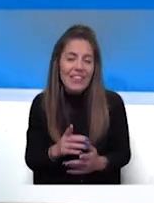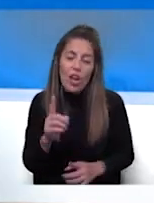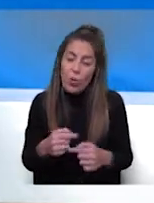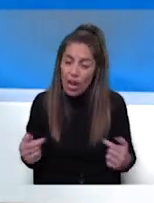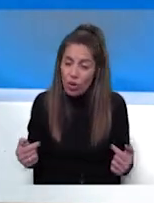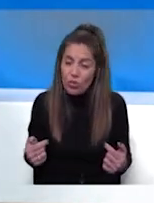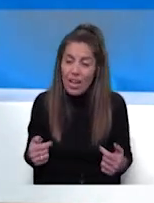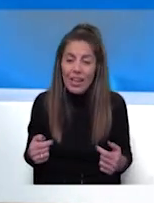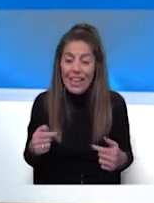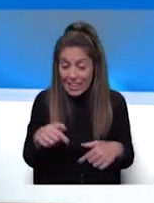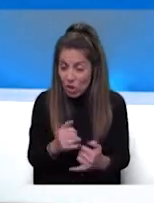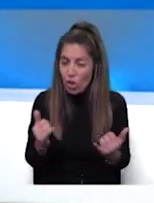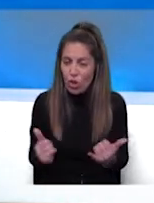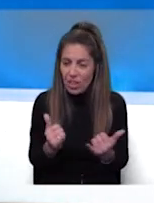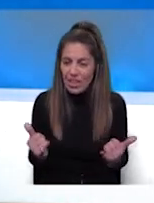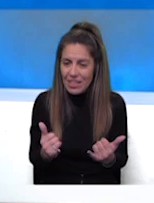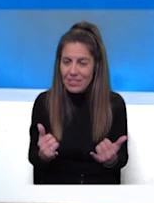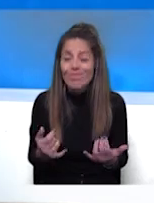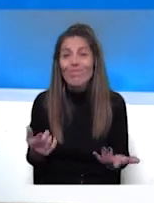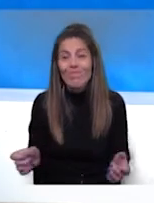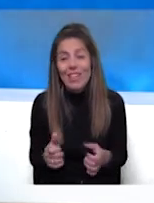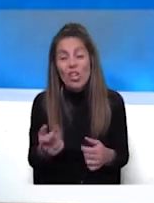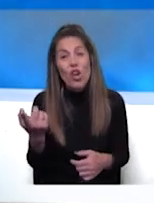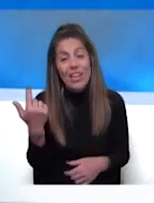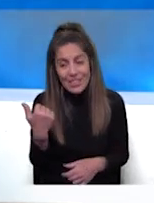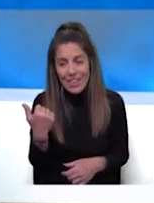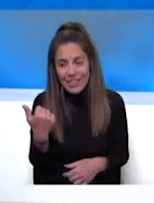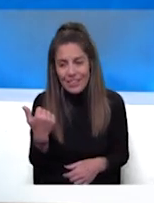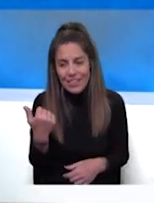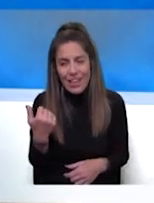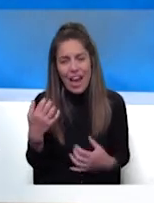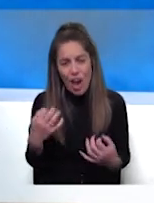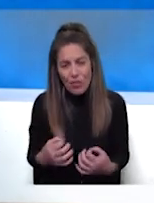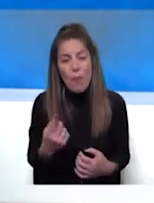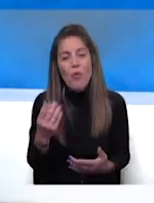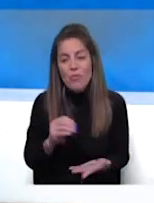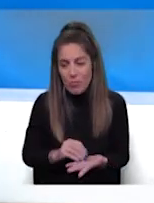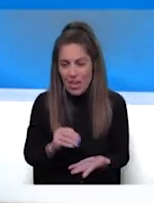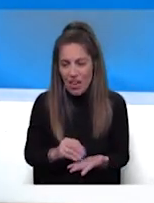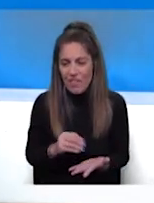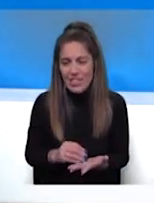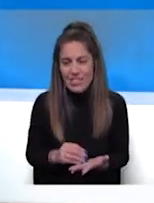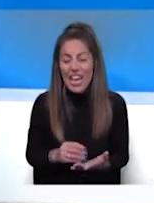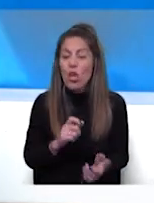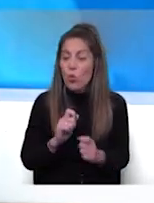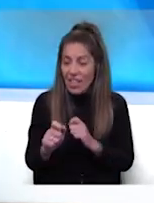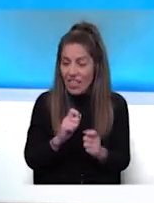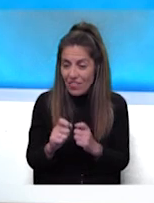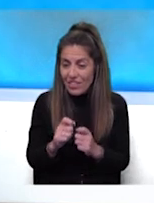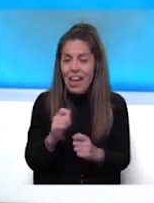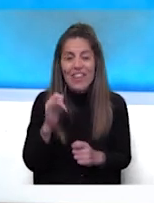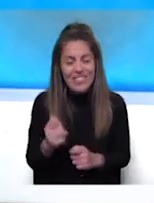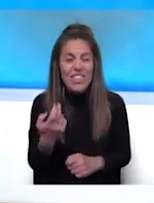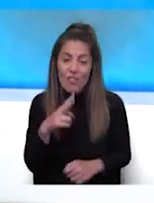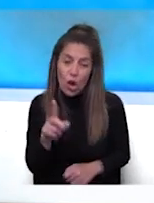cosas que pasaron en estos días me llevaron ayer a afirmar por primera vez en una entrevista que sí